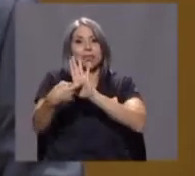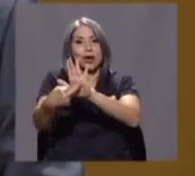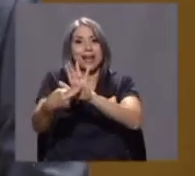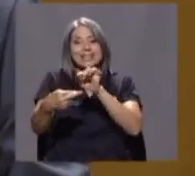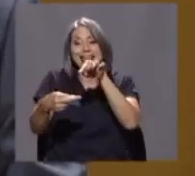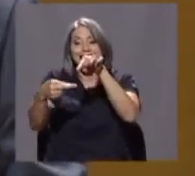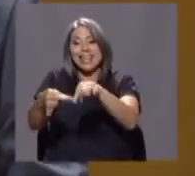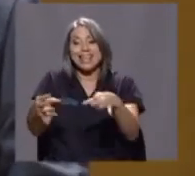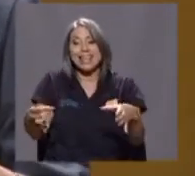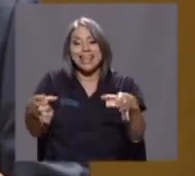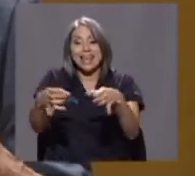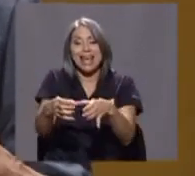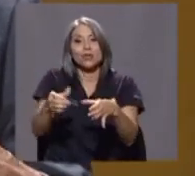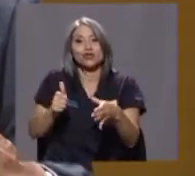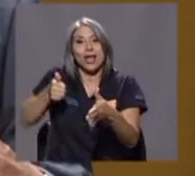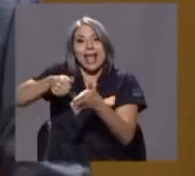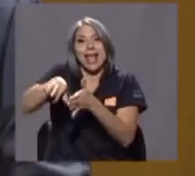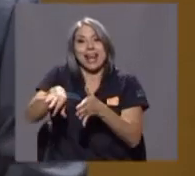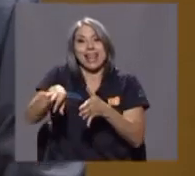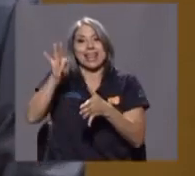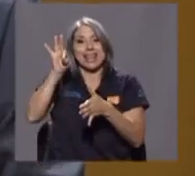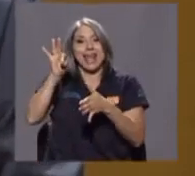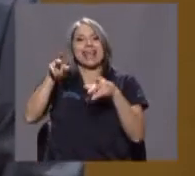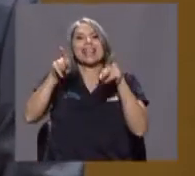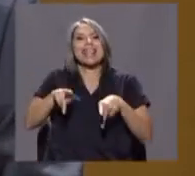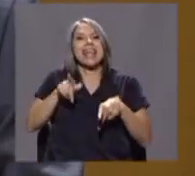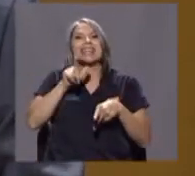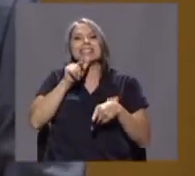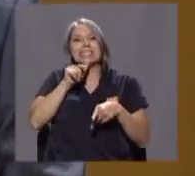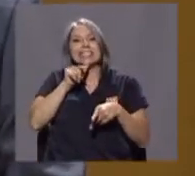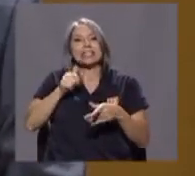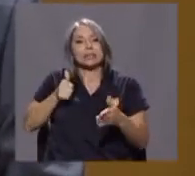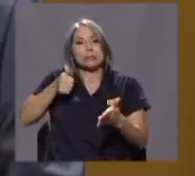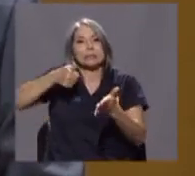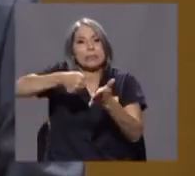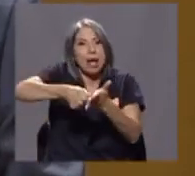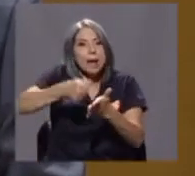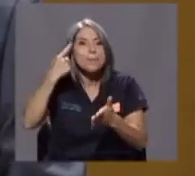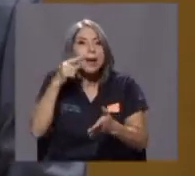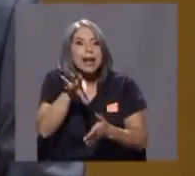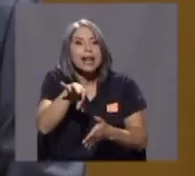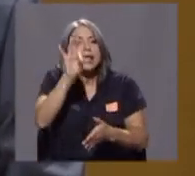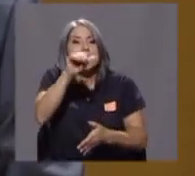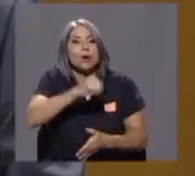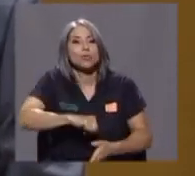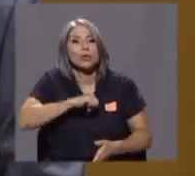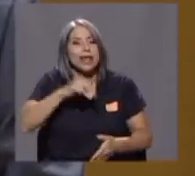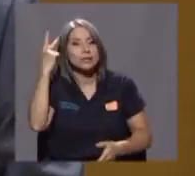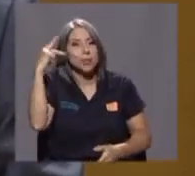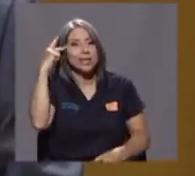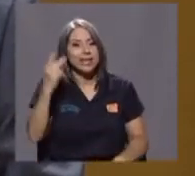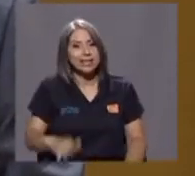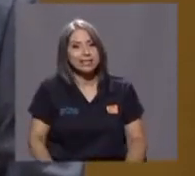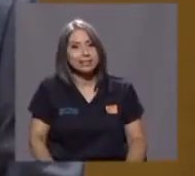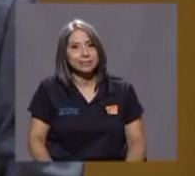finalmente eran los que iban a un colegio nacional a elegir a las autoridades políticas. Gracias.